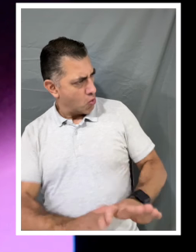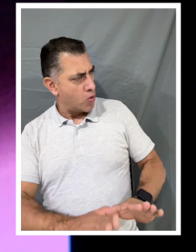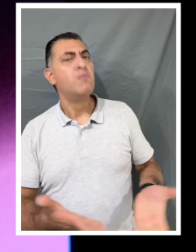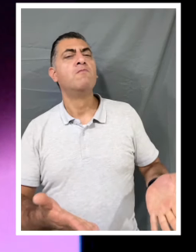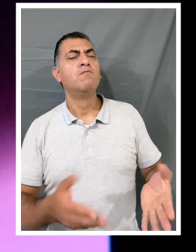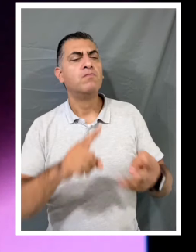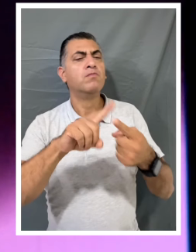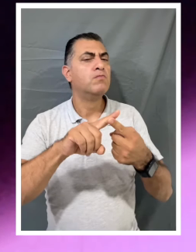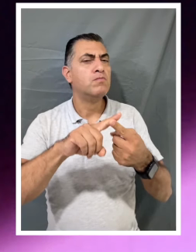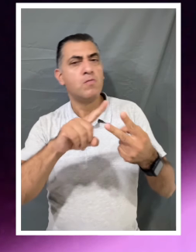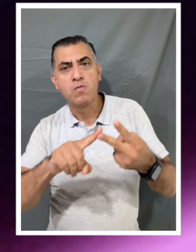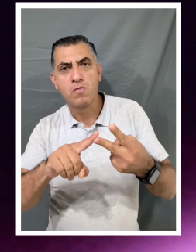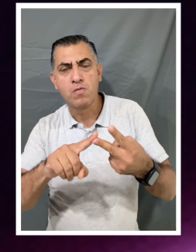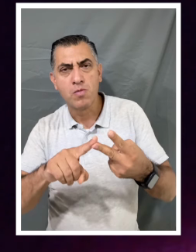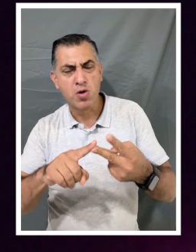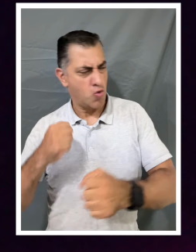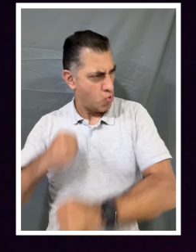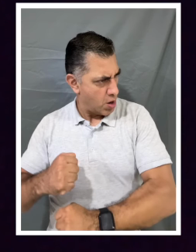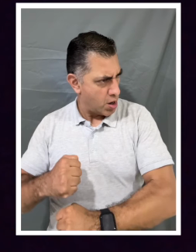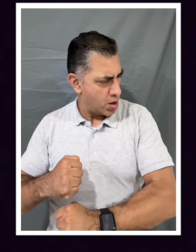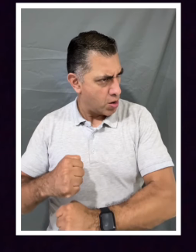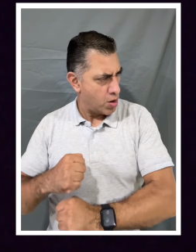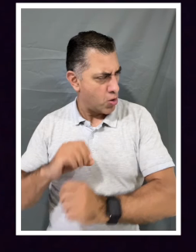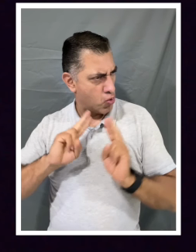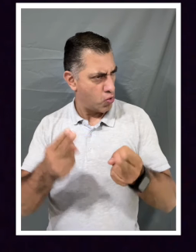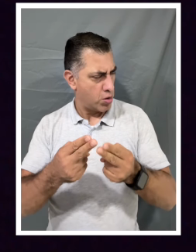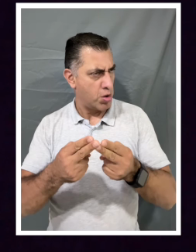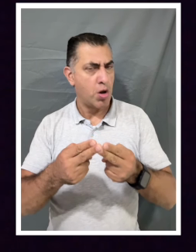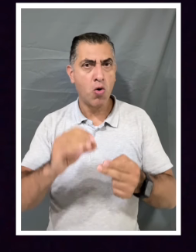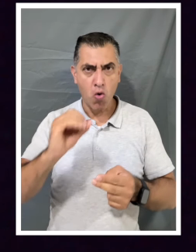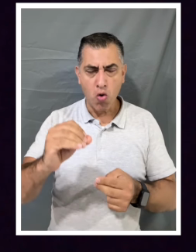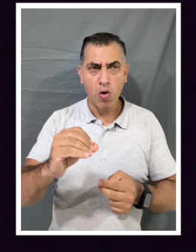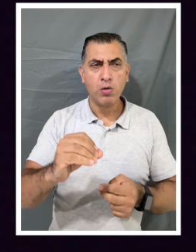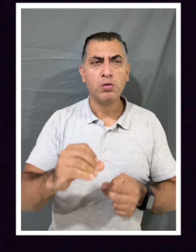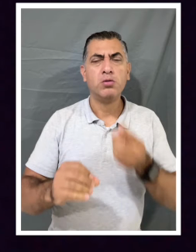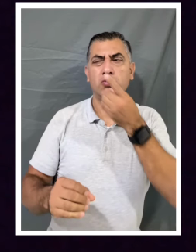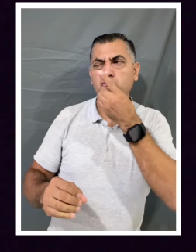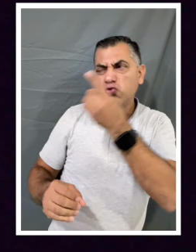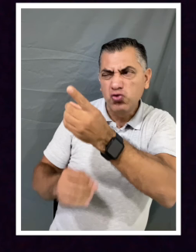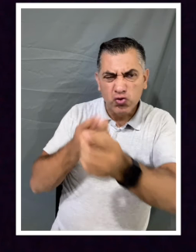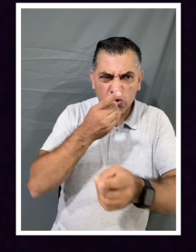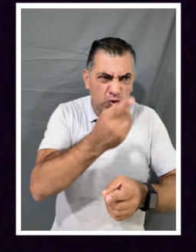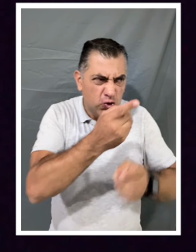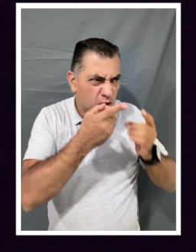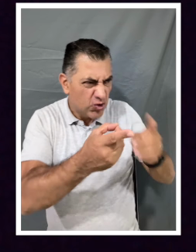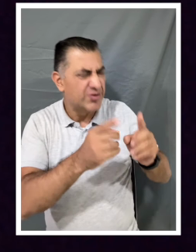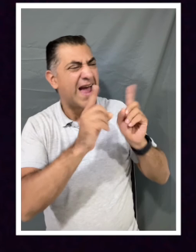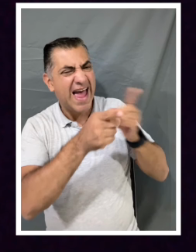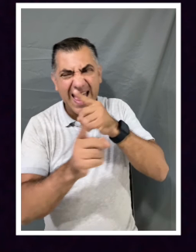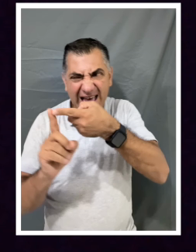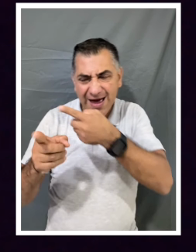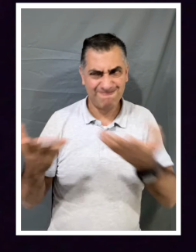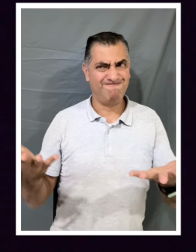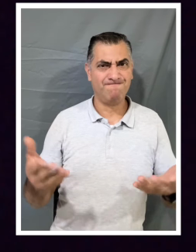Qué papel vas a tomar el de ser un guardia de la unidad o el de generar división porque aquí la